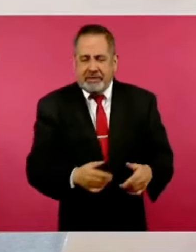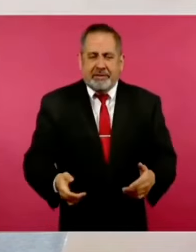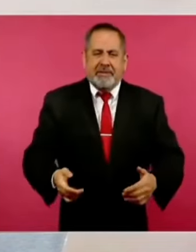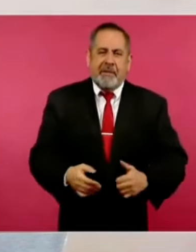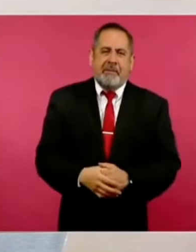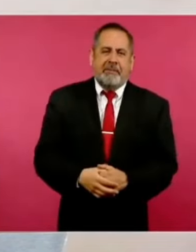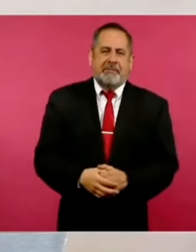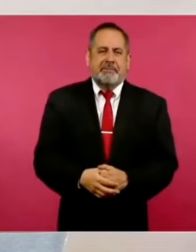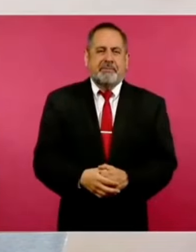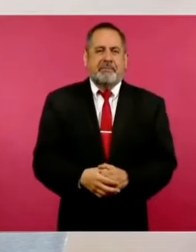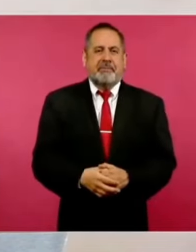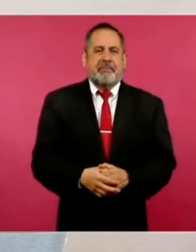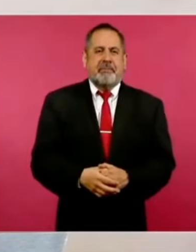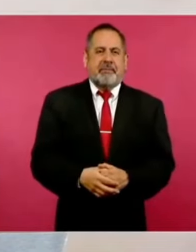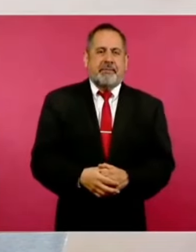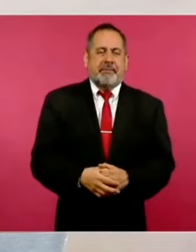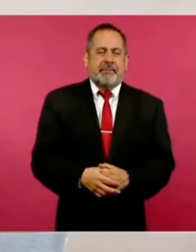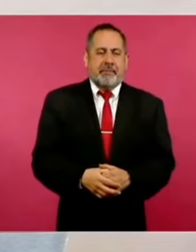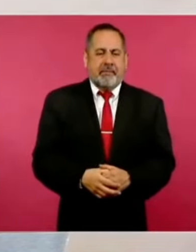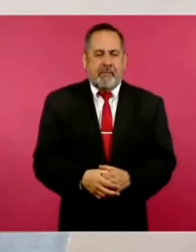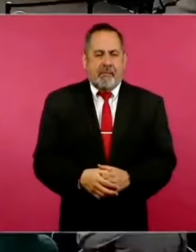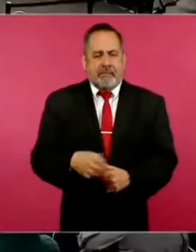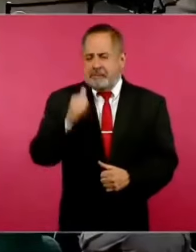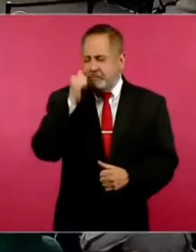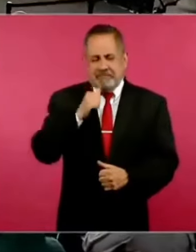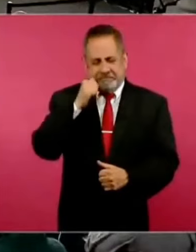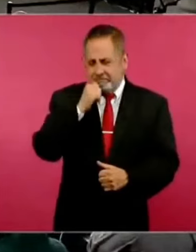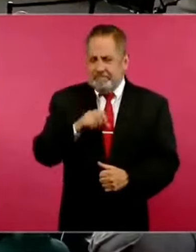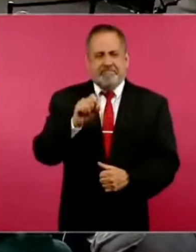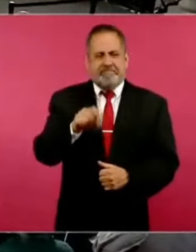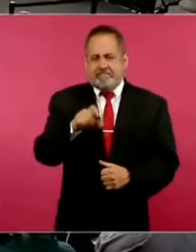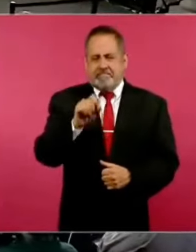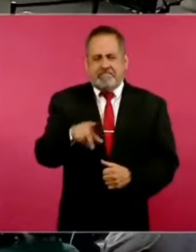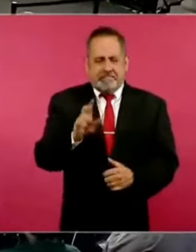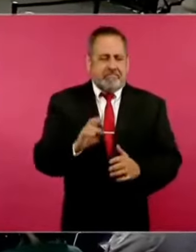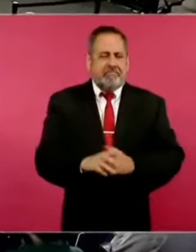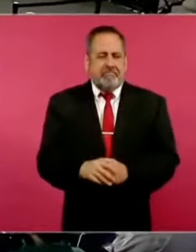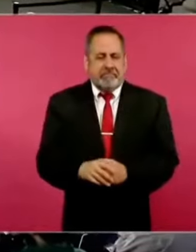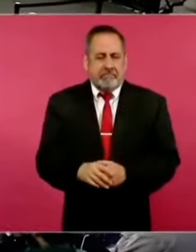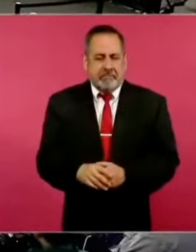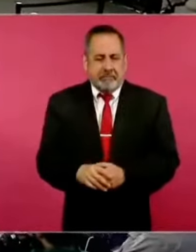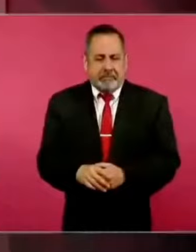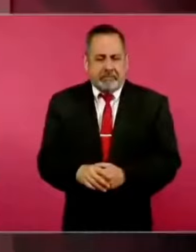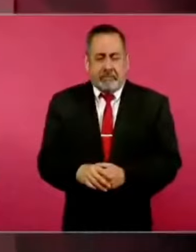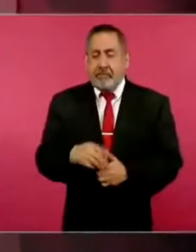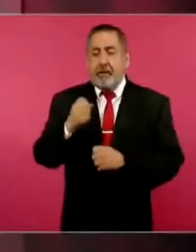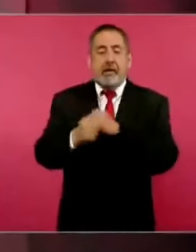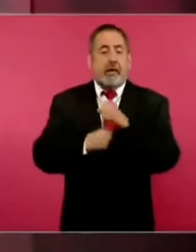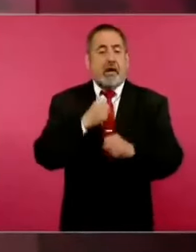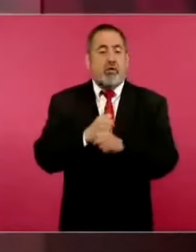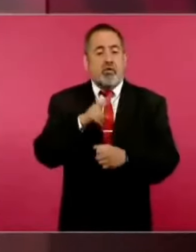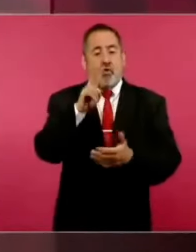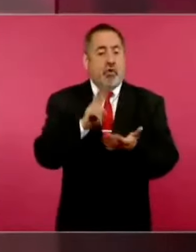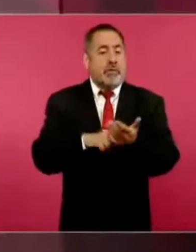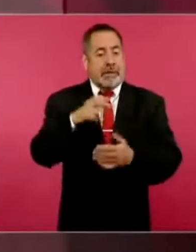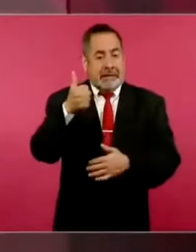Sí. Siempre, siempre, siempre, siempre. Toda la campaña del 2006